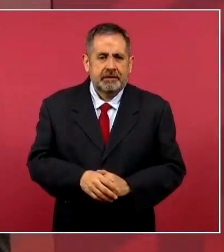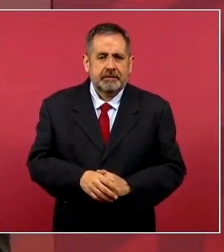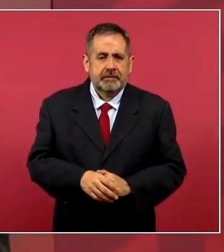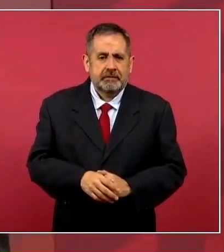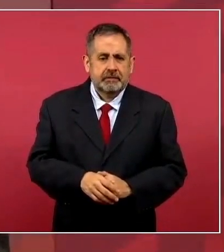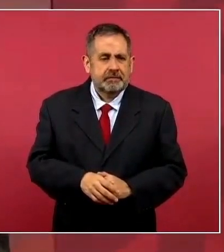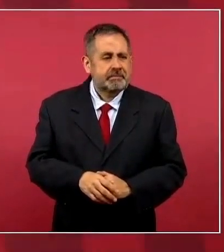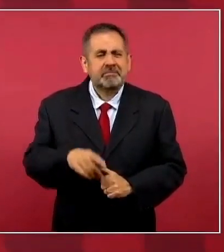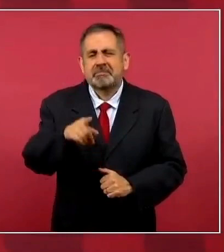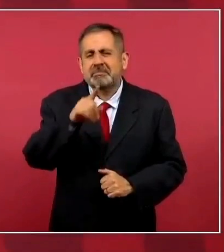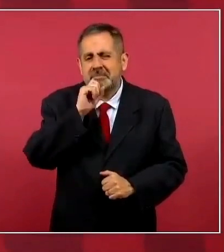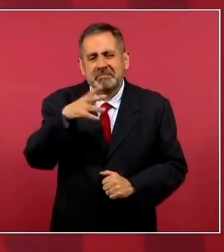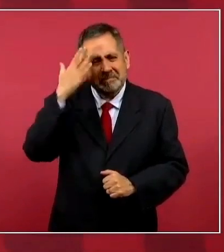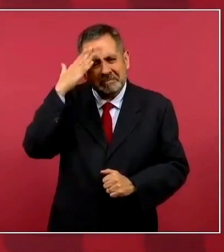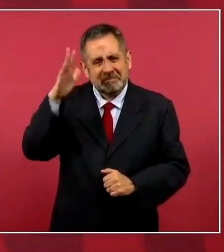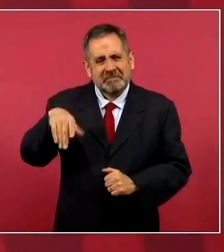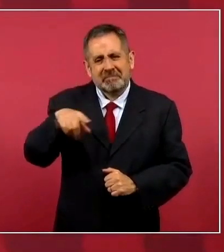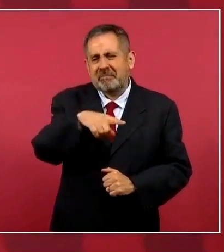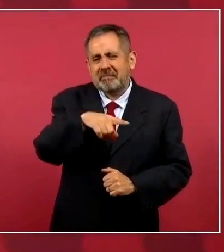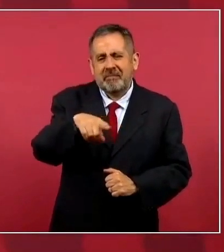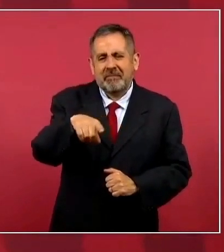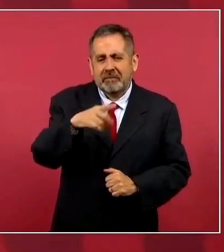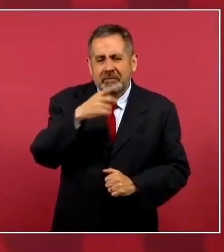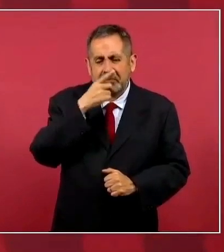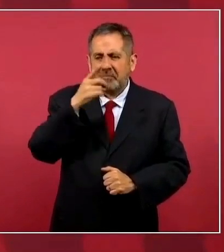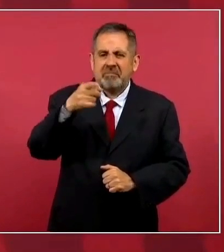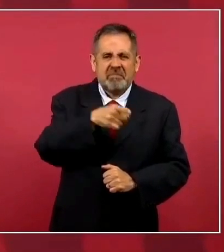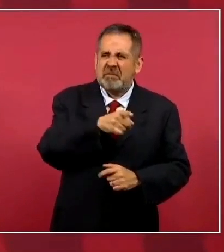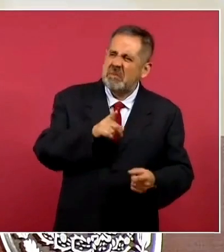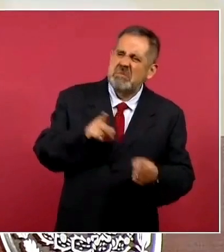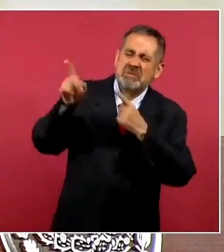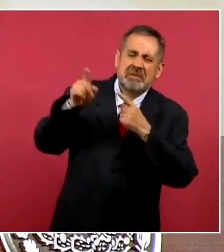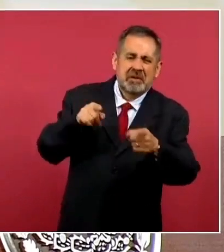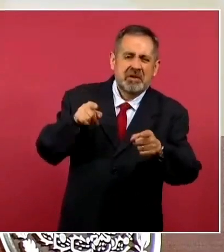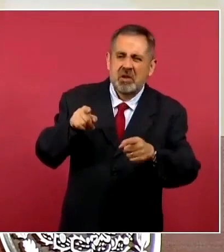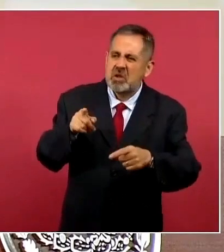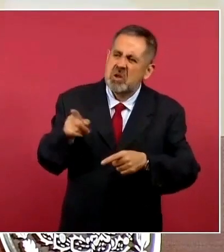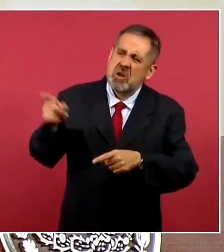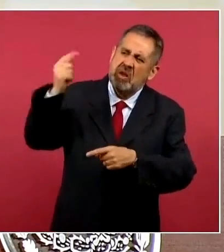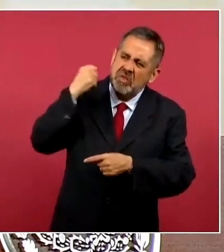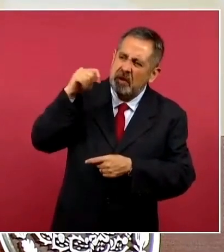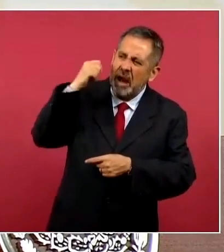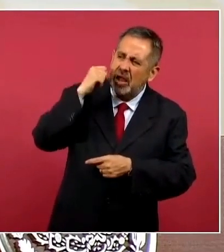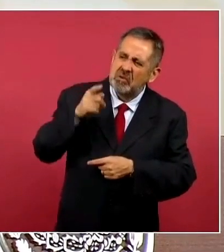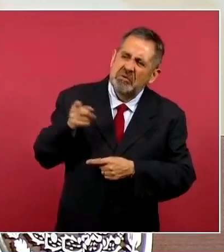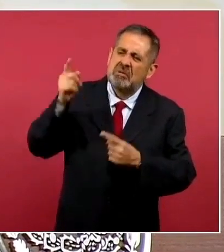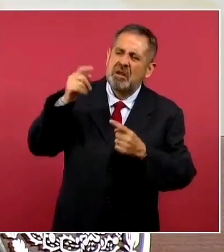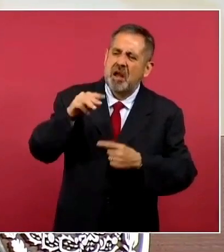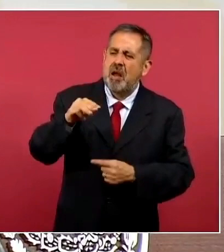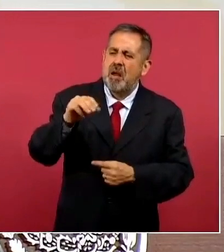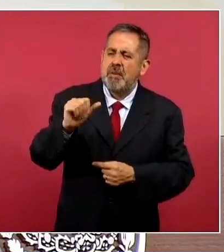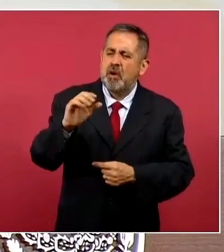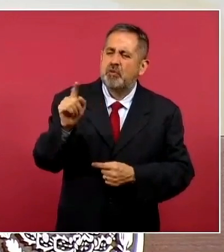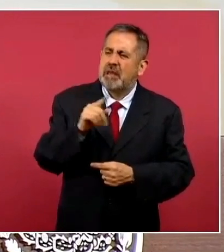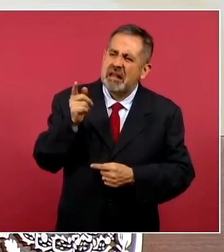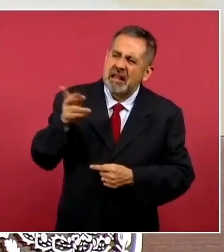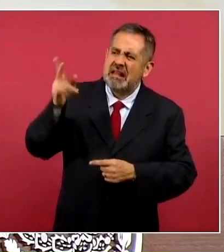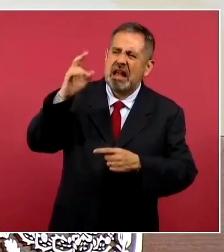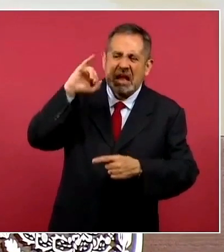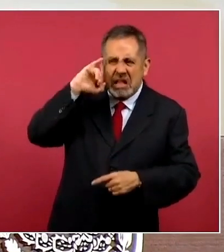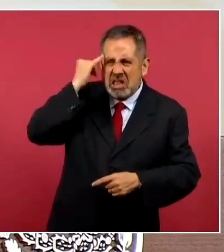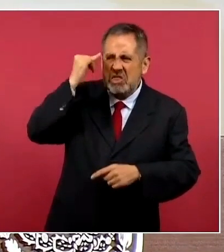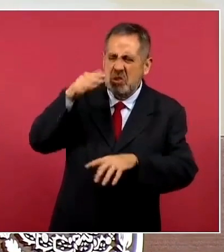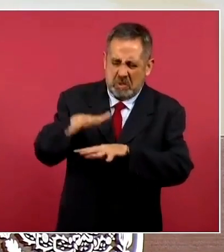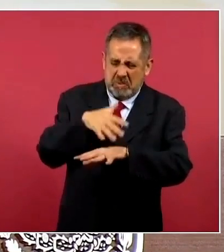Hasta la señora que dijo que yo era de Tabasco y de Macuspana y indio,